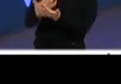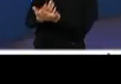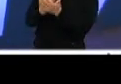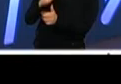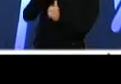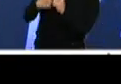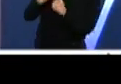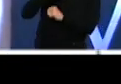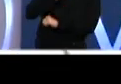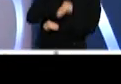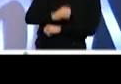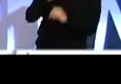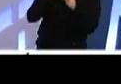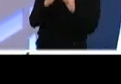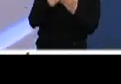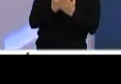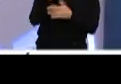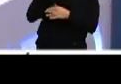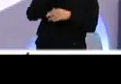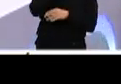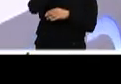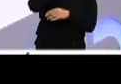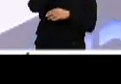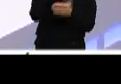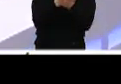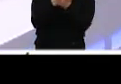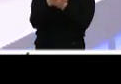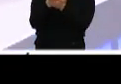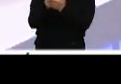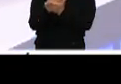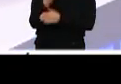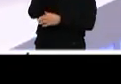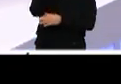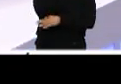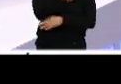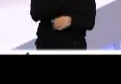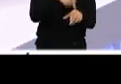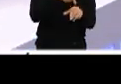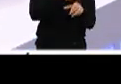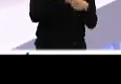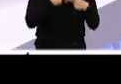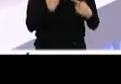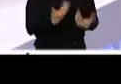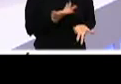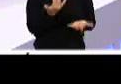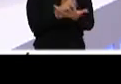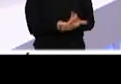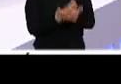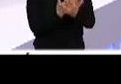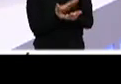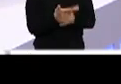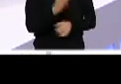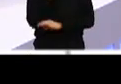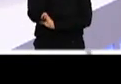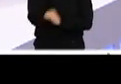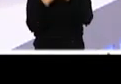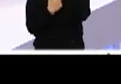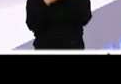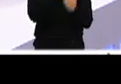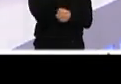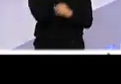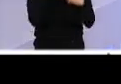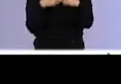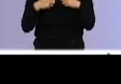les hagan alguna intervención o en espera de su pronta recuperación. Se pensó en estos tiempos que los pacientes están muy ociosos, muy angustiados,